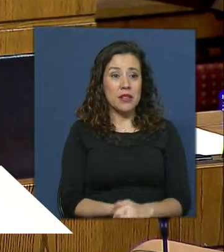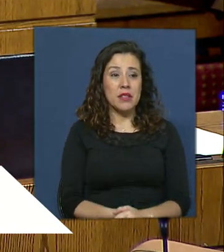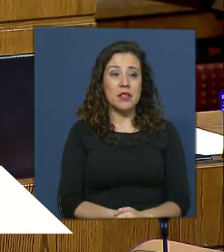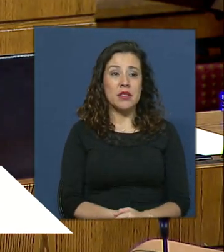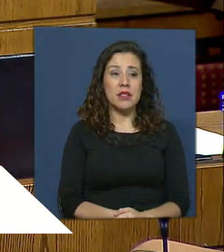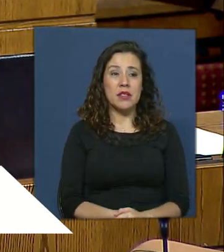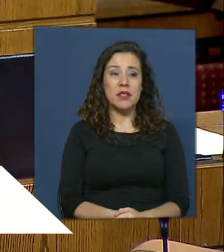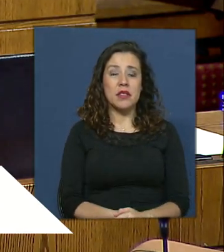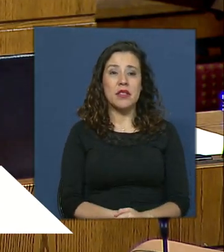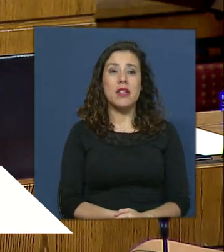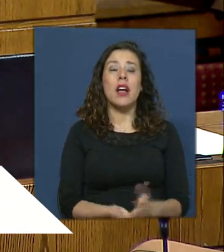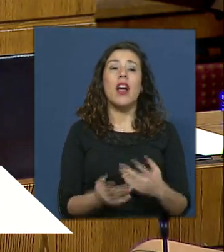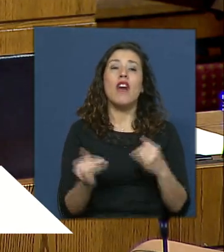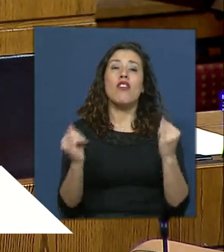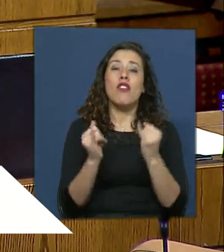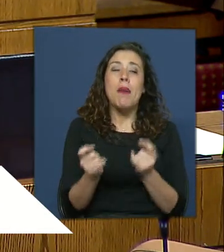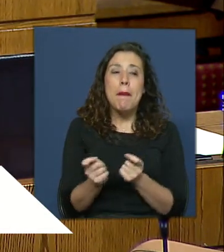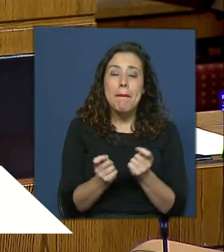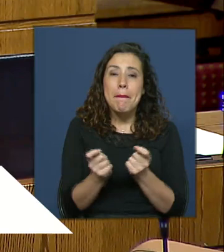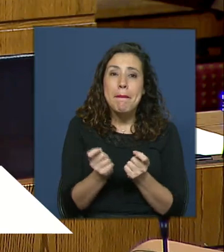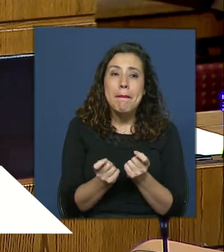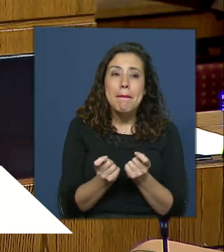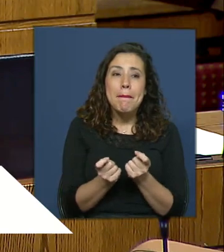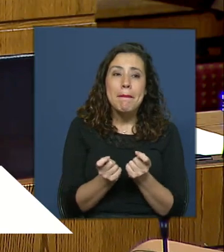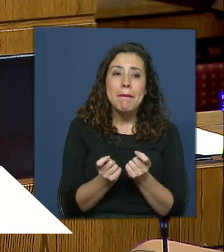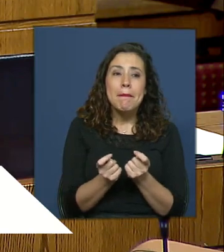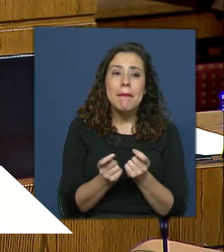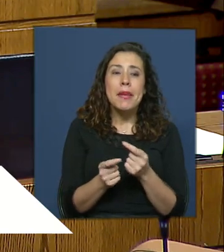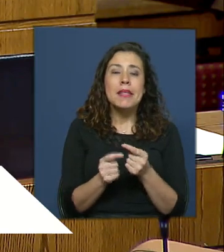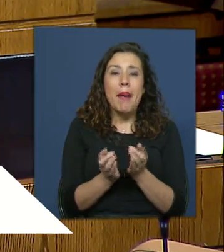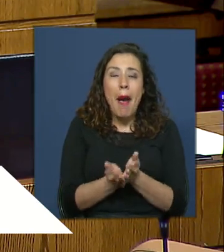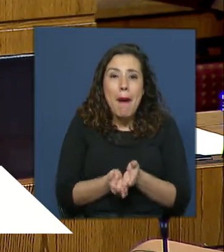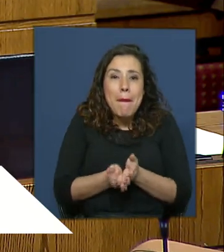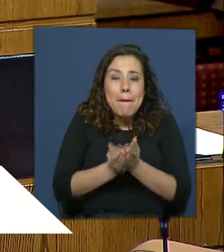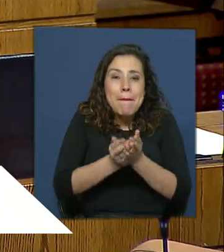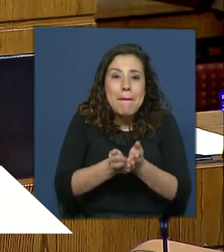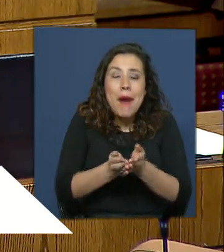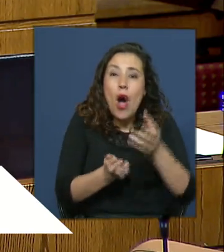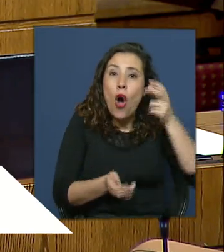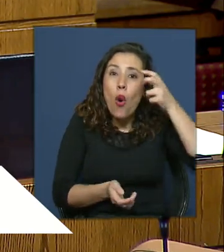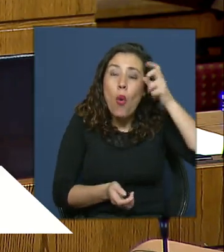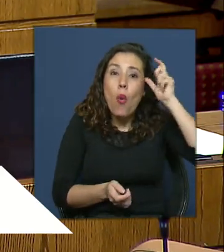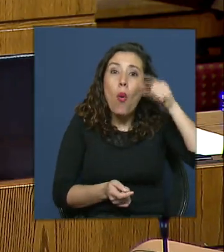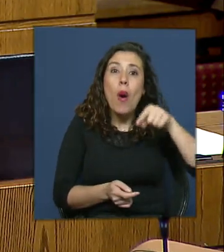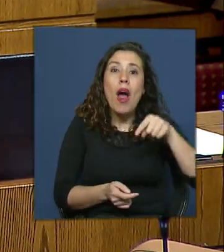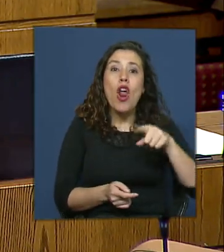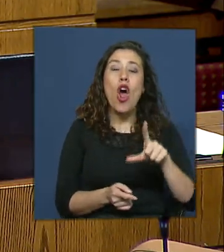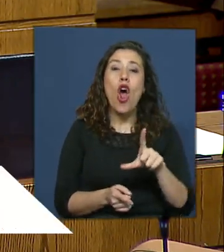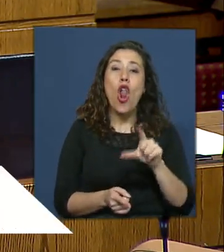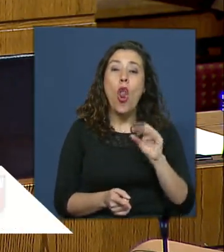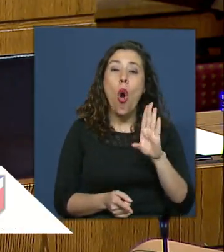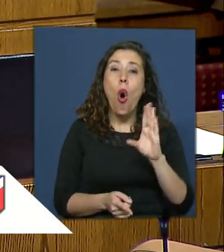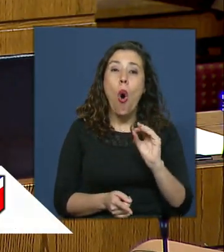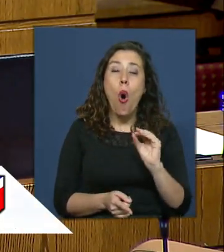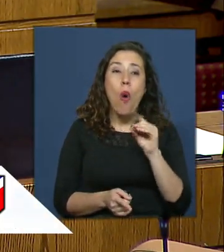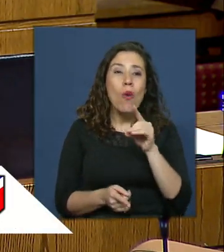era el manejo de estas famosas balsas de cuero de lobo inflado, cuya descripción